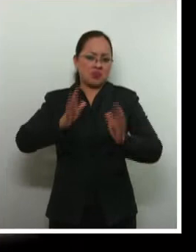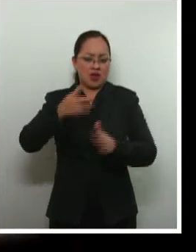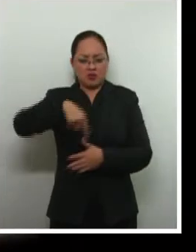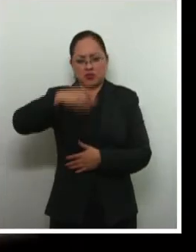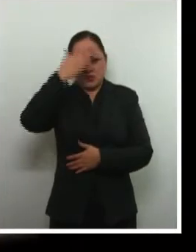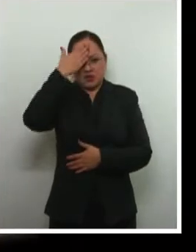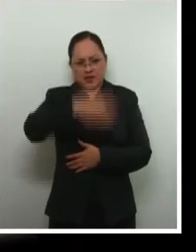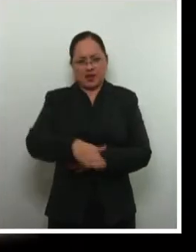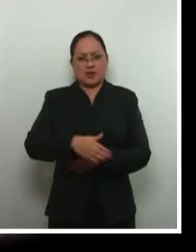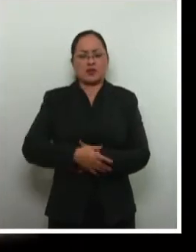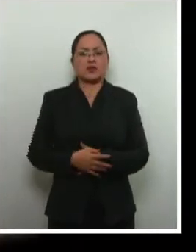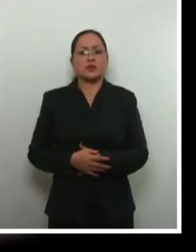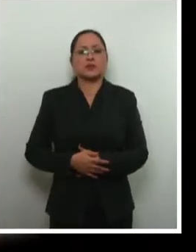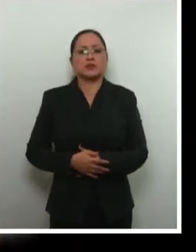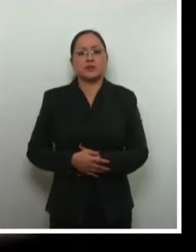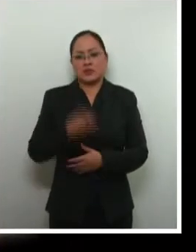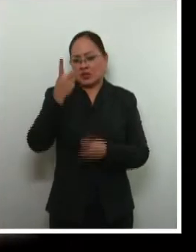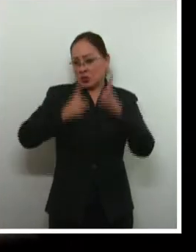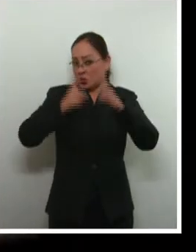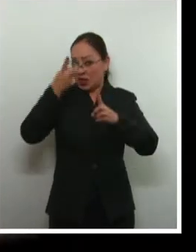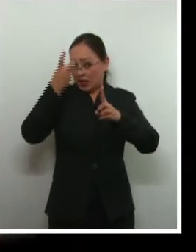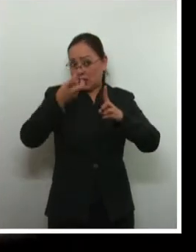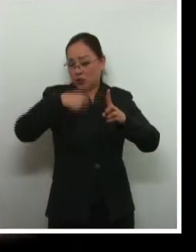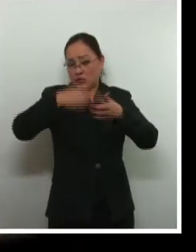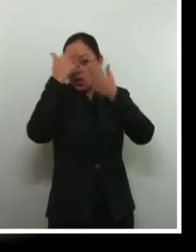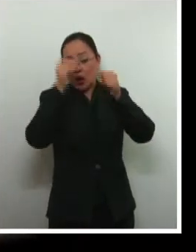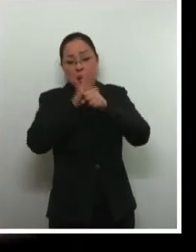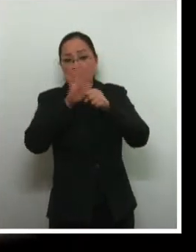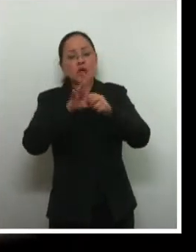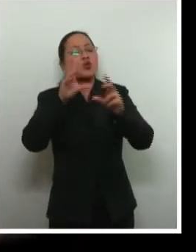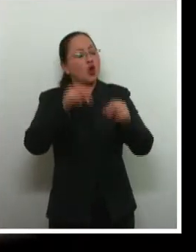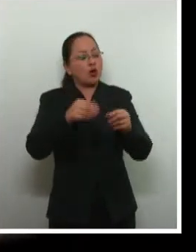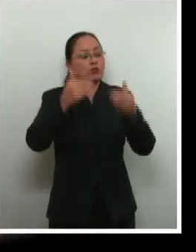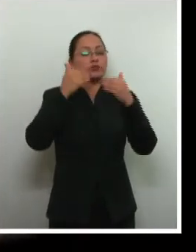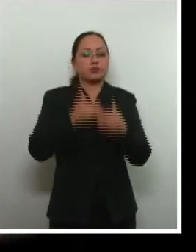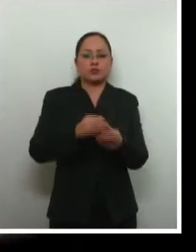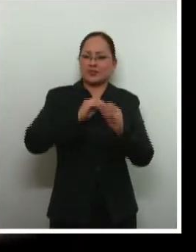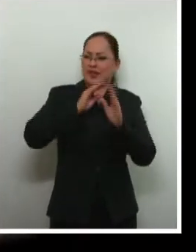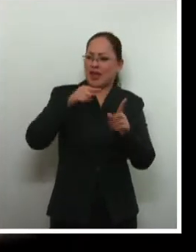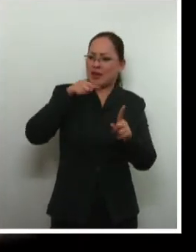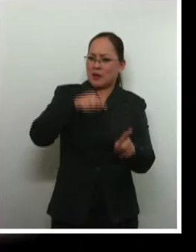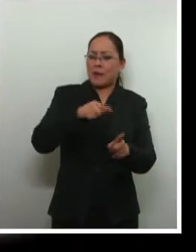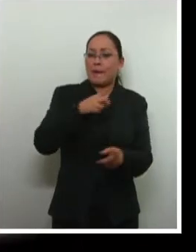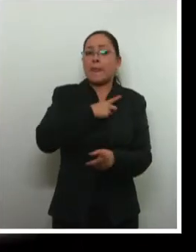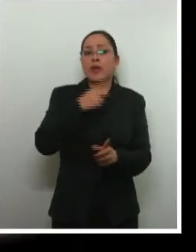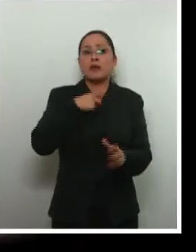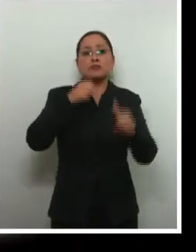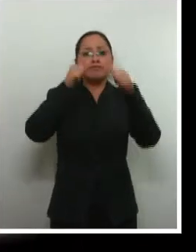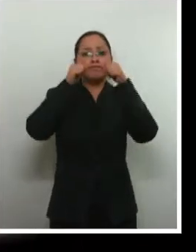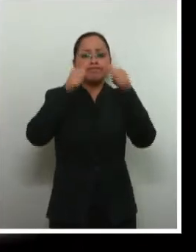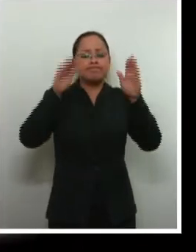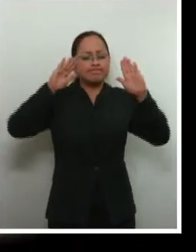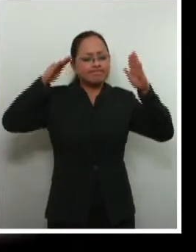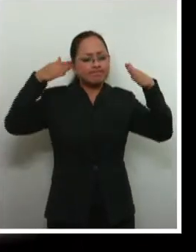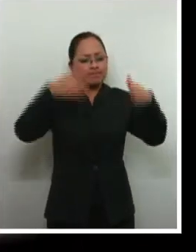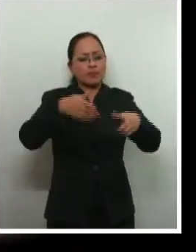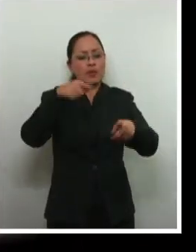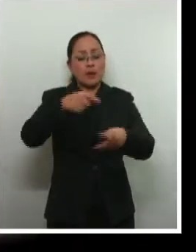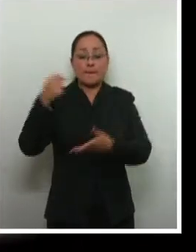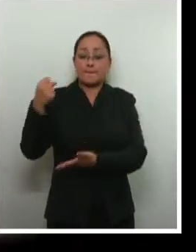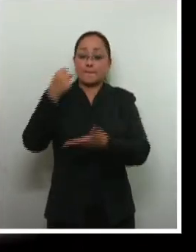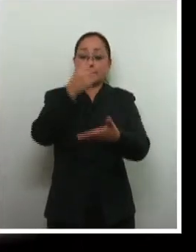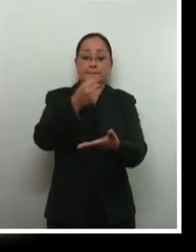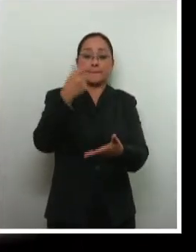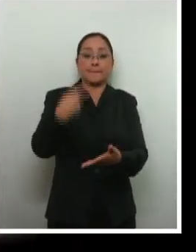de Diputados. Eso no está en duda. Pero lo que no puede perderse de vista es que el fondo